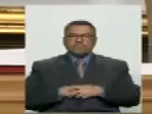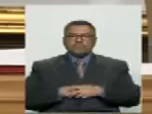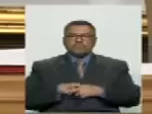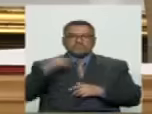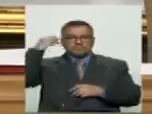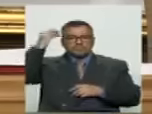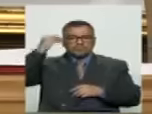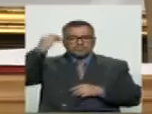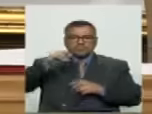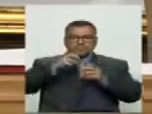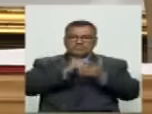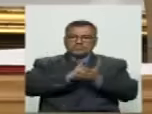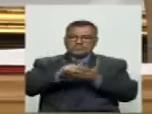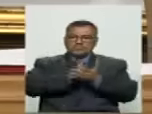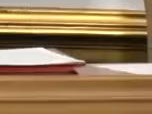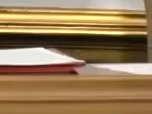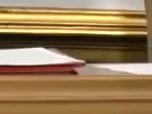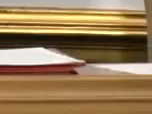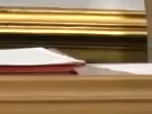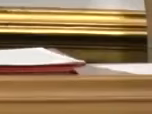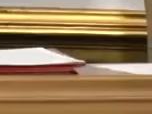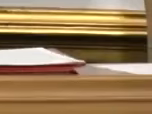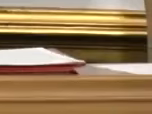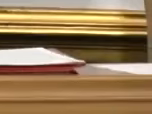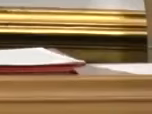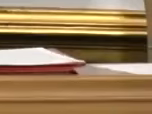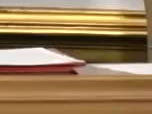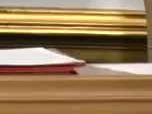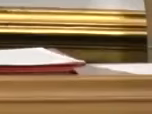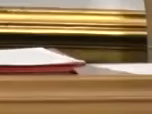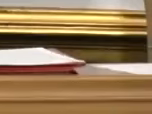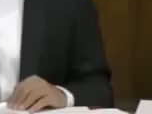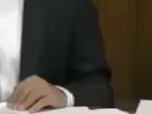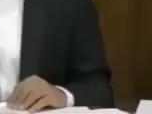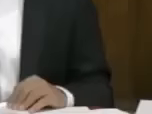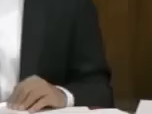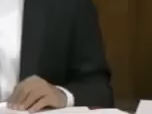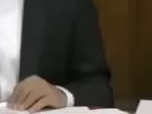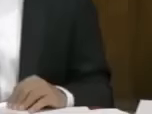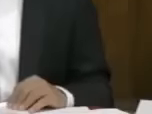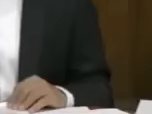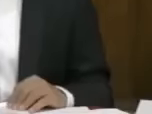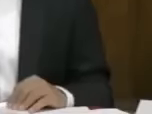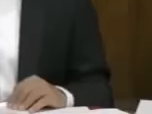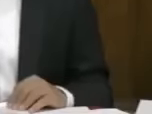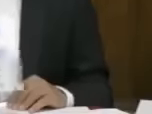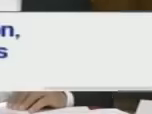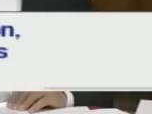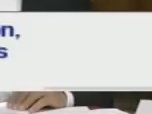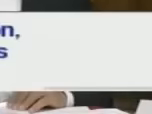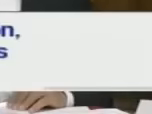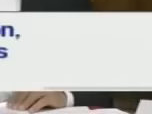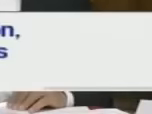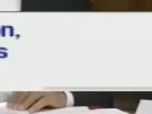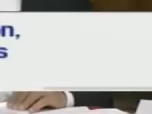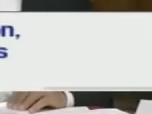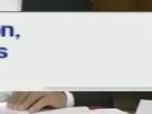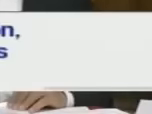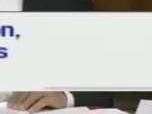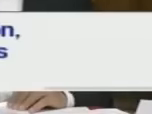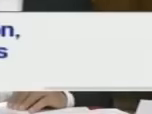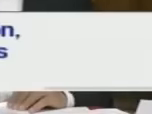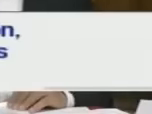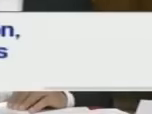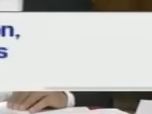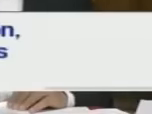En consideración al artículo. Queda aprobado. Siguiente. Cuadragésimo noveno. Se sugiere aprobar sin modificación la denominación del